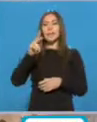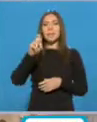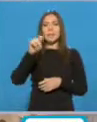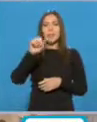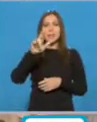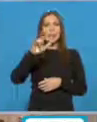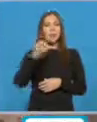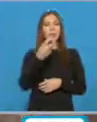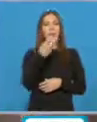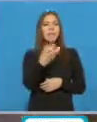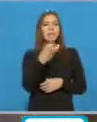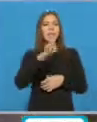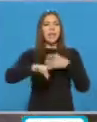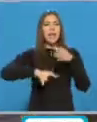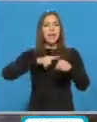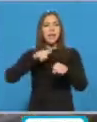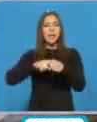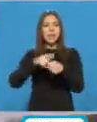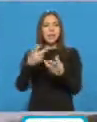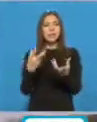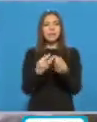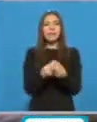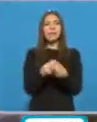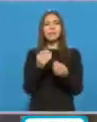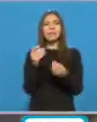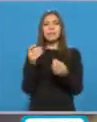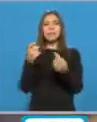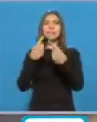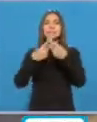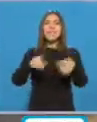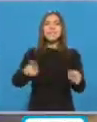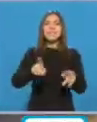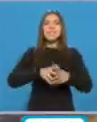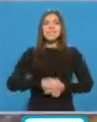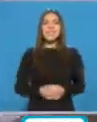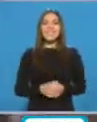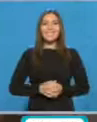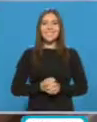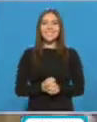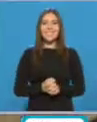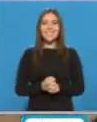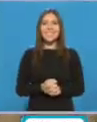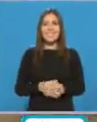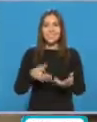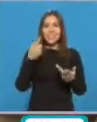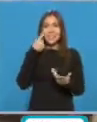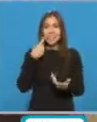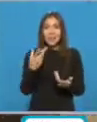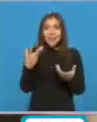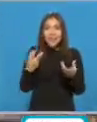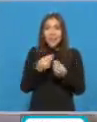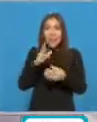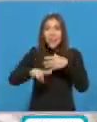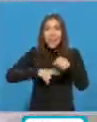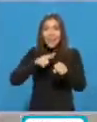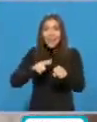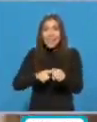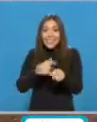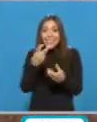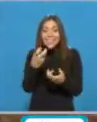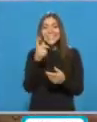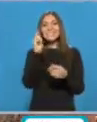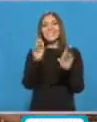es, pues, diferente. Oye, estamos haciendo aquí, mira. Hacia casi, ¿no? Pintando Eso es